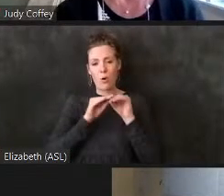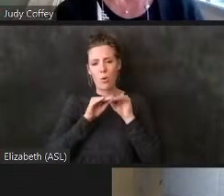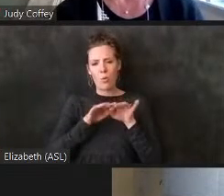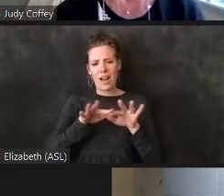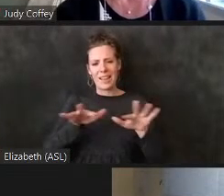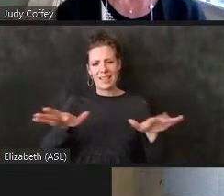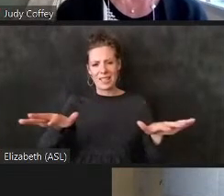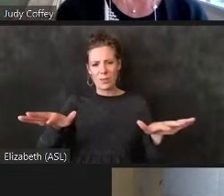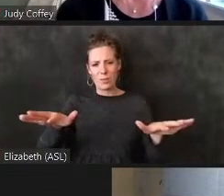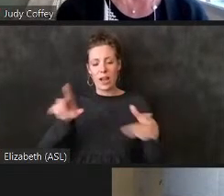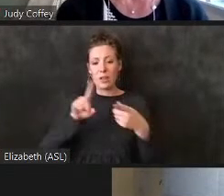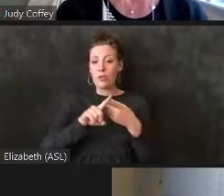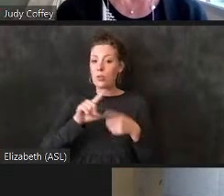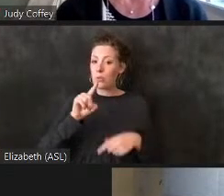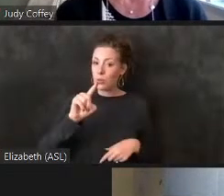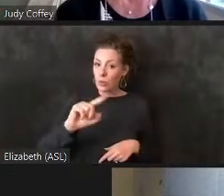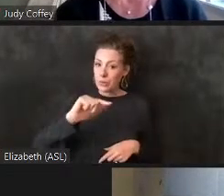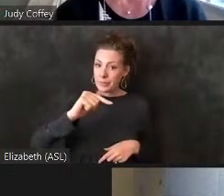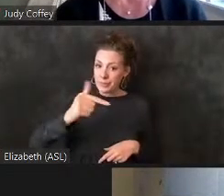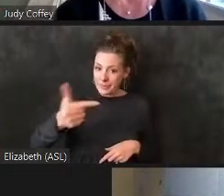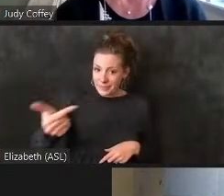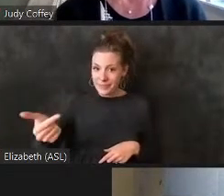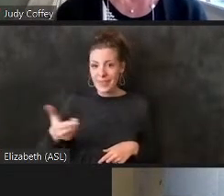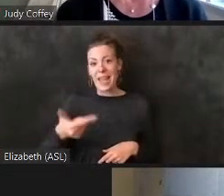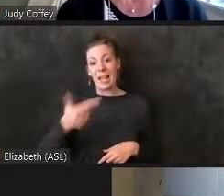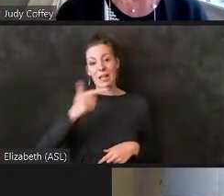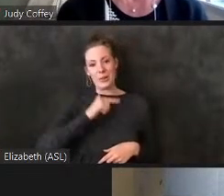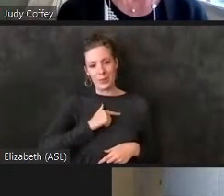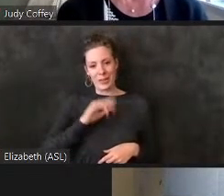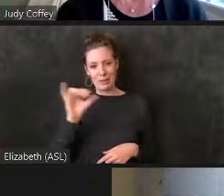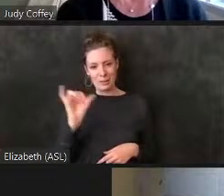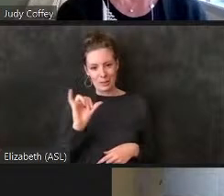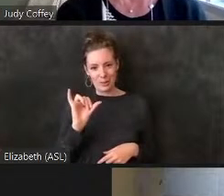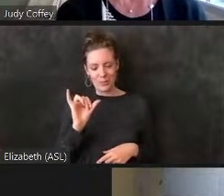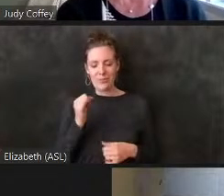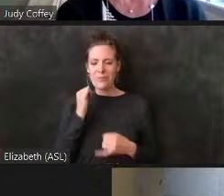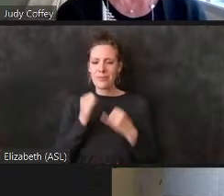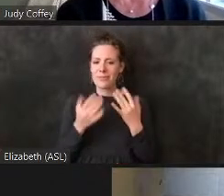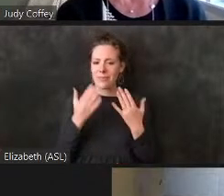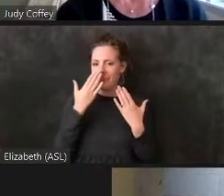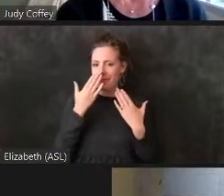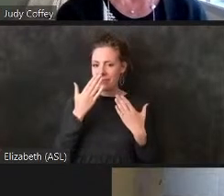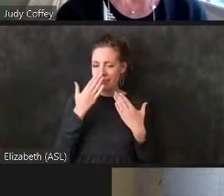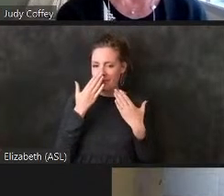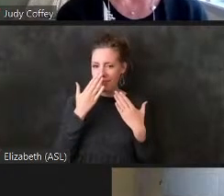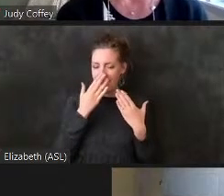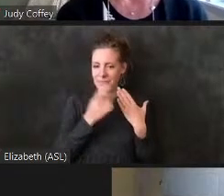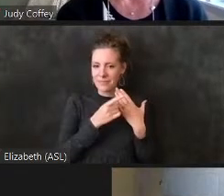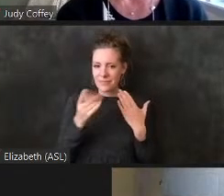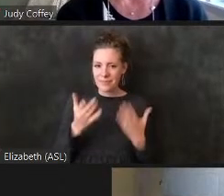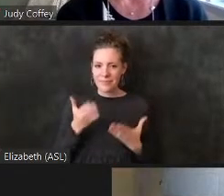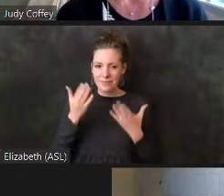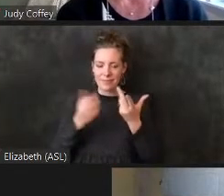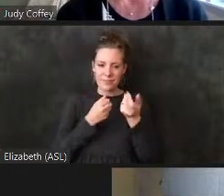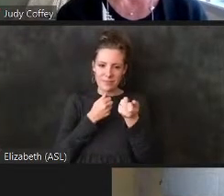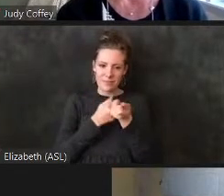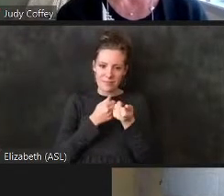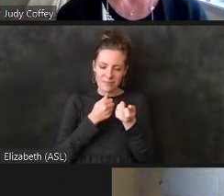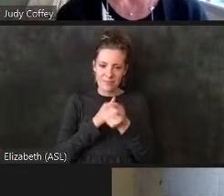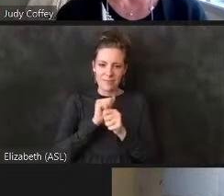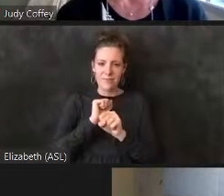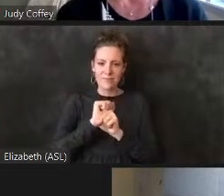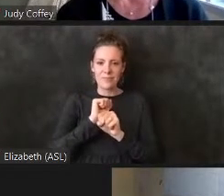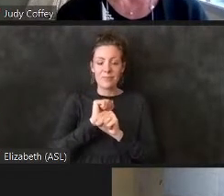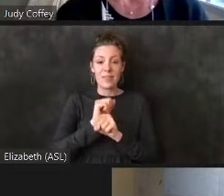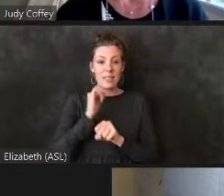podemos a lo mejor llegar al punto donde la vacuna va a ser más disponible para todos en diferentes áreas.